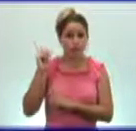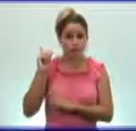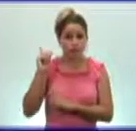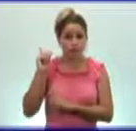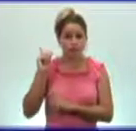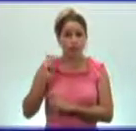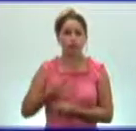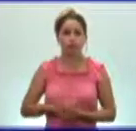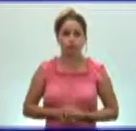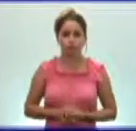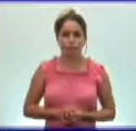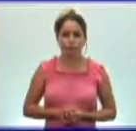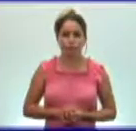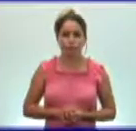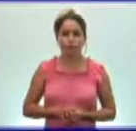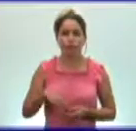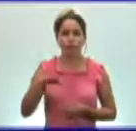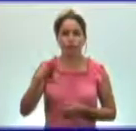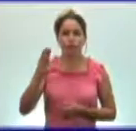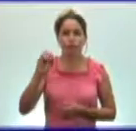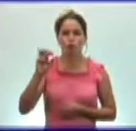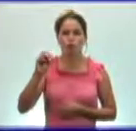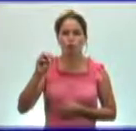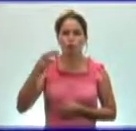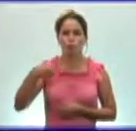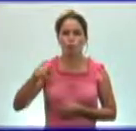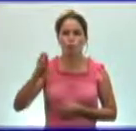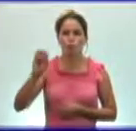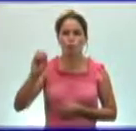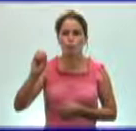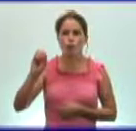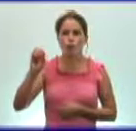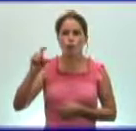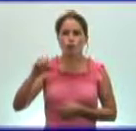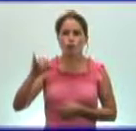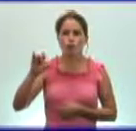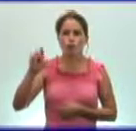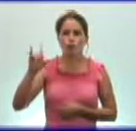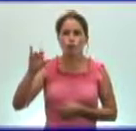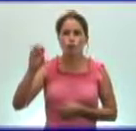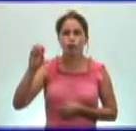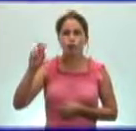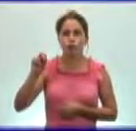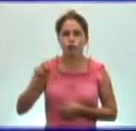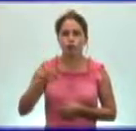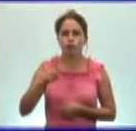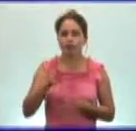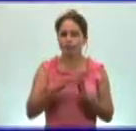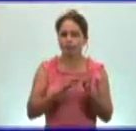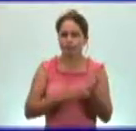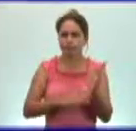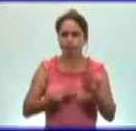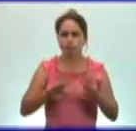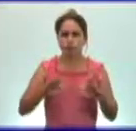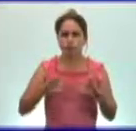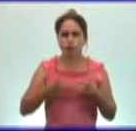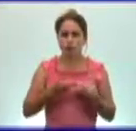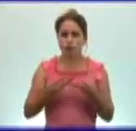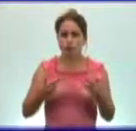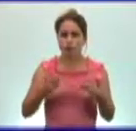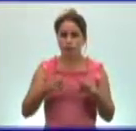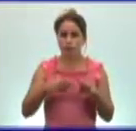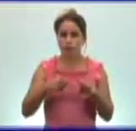Composición, tipo de partícula y propiedades. Las sustancias, en cuanto a su composición,